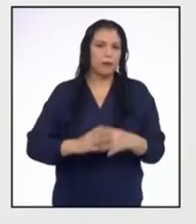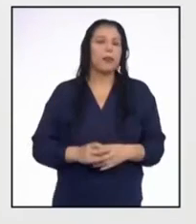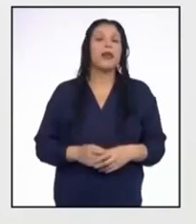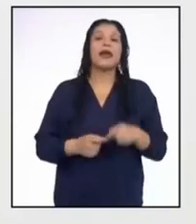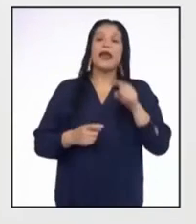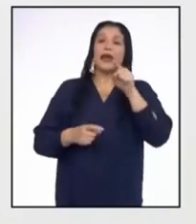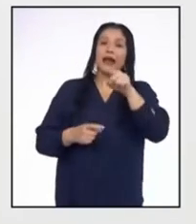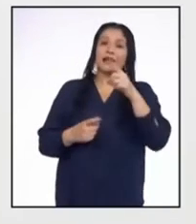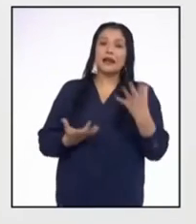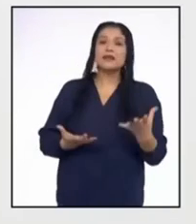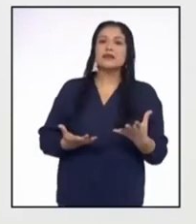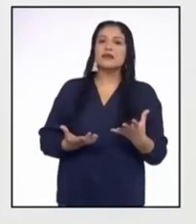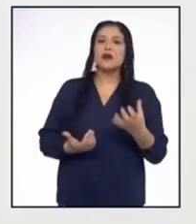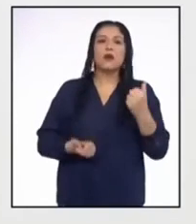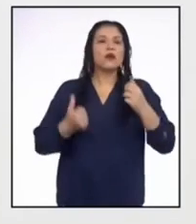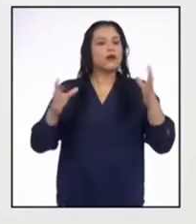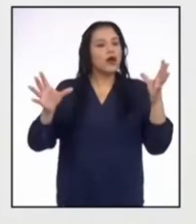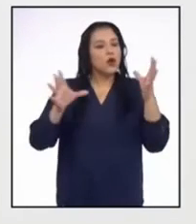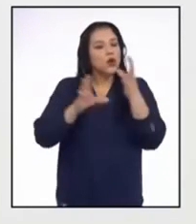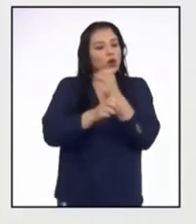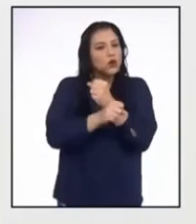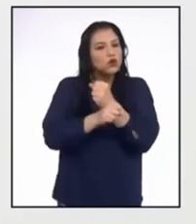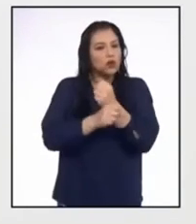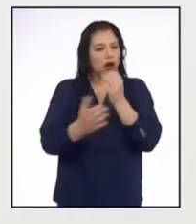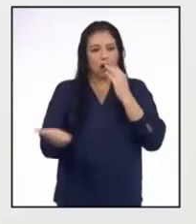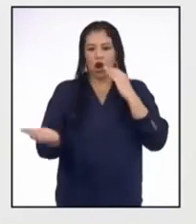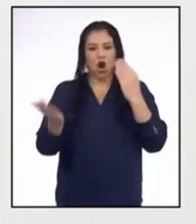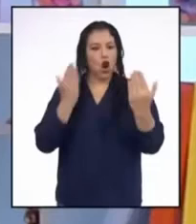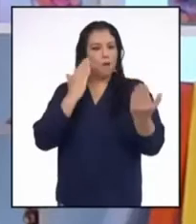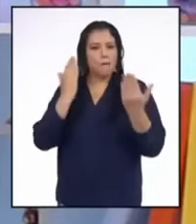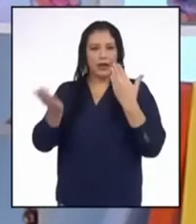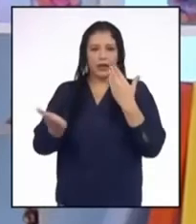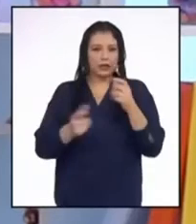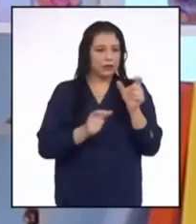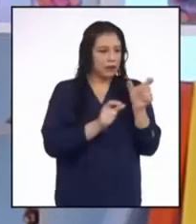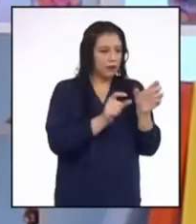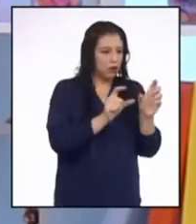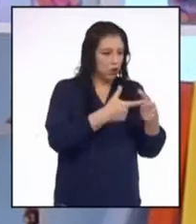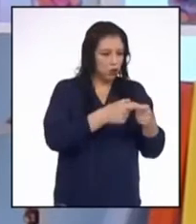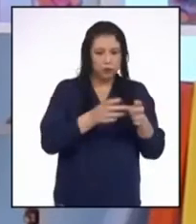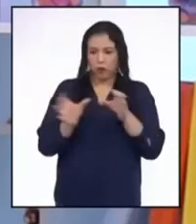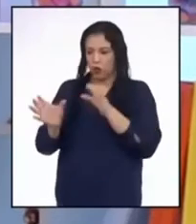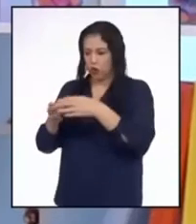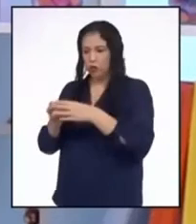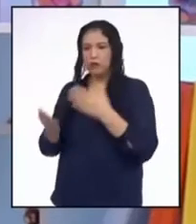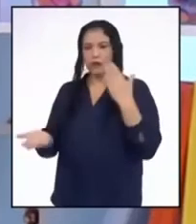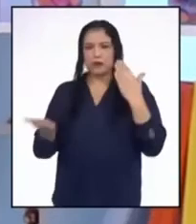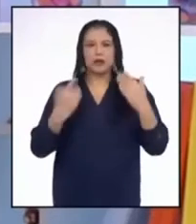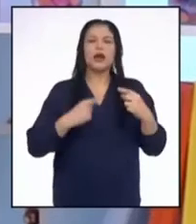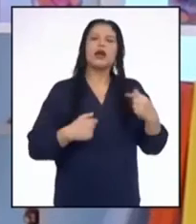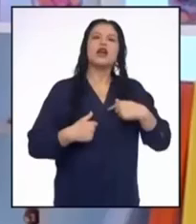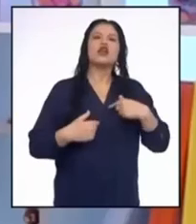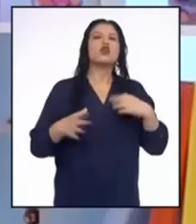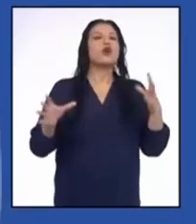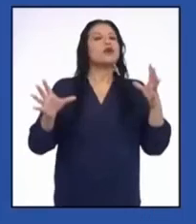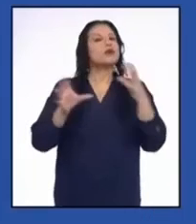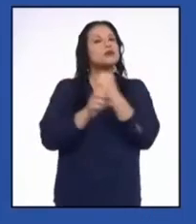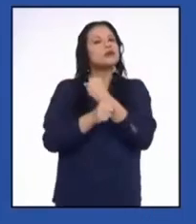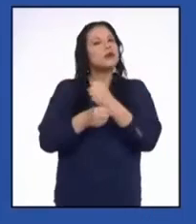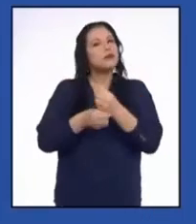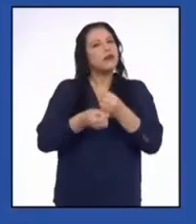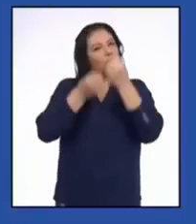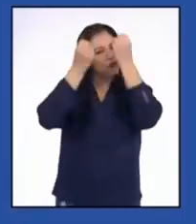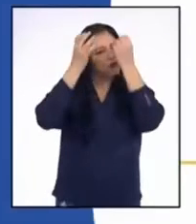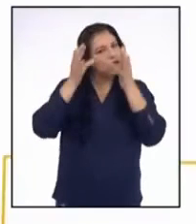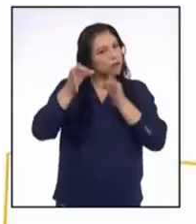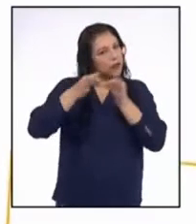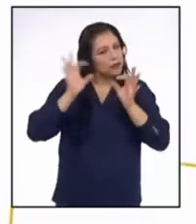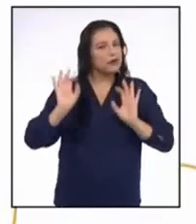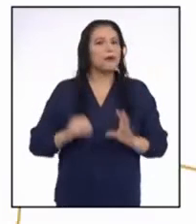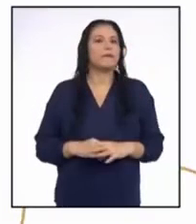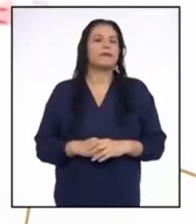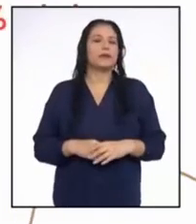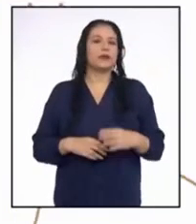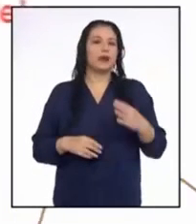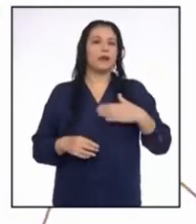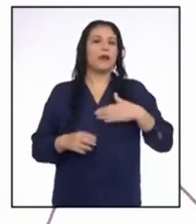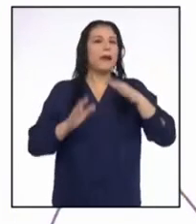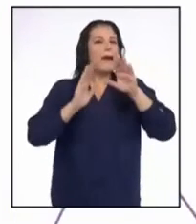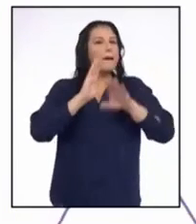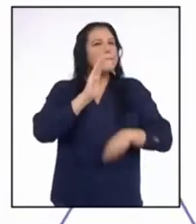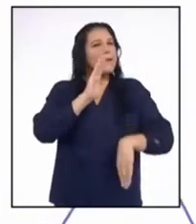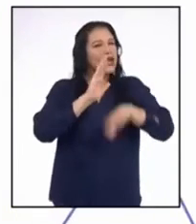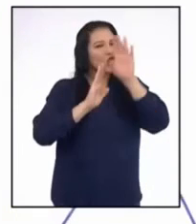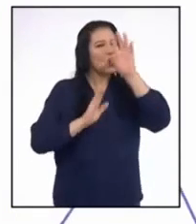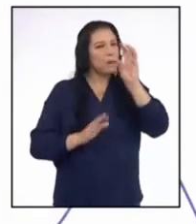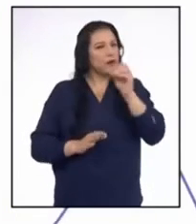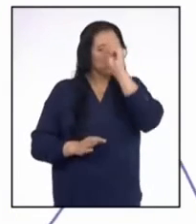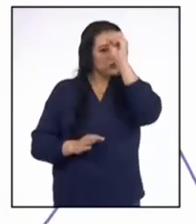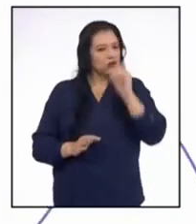caso se trata de una conclusión comparativa. Profesora, yo hice una conclusión informativa. El mayor